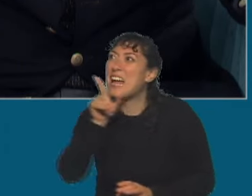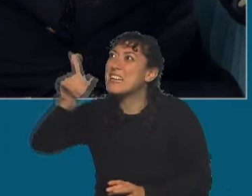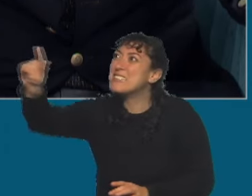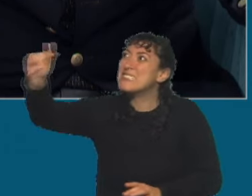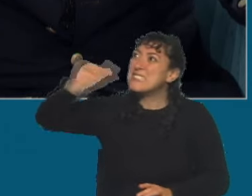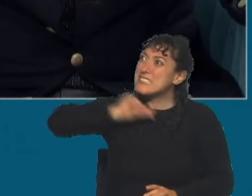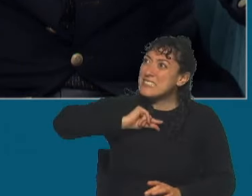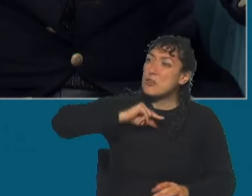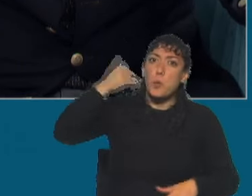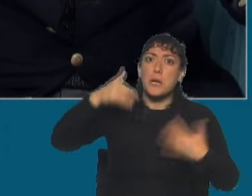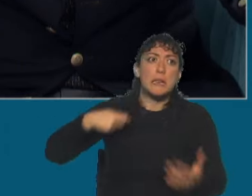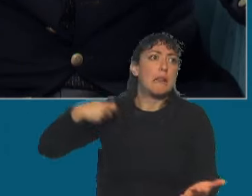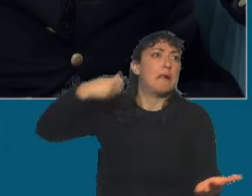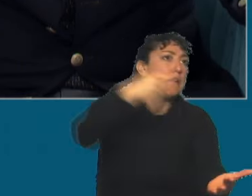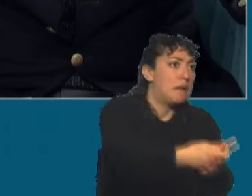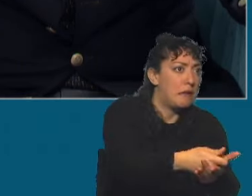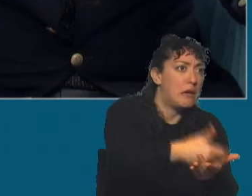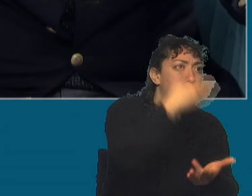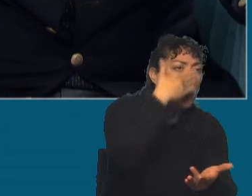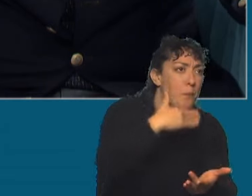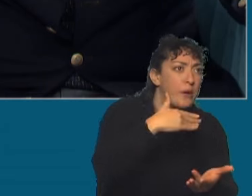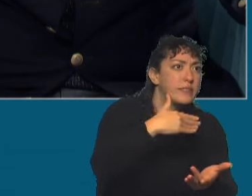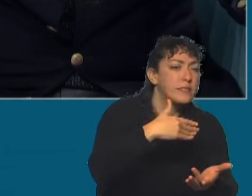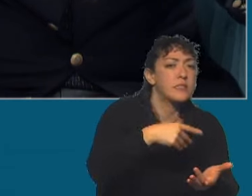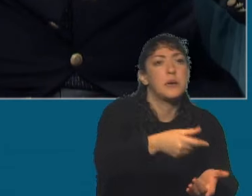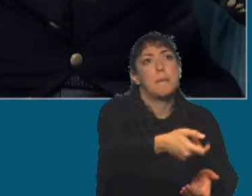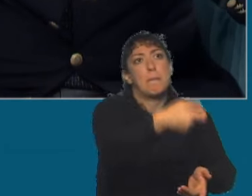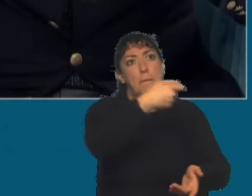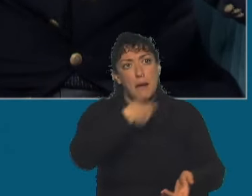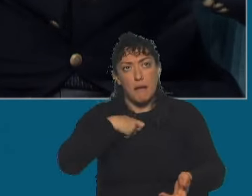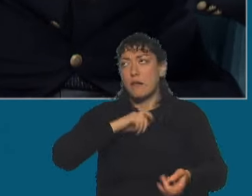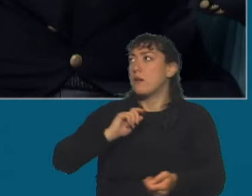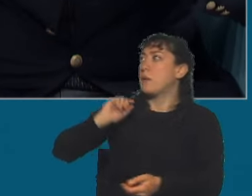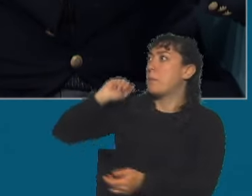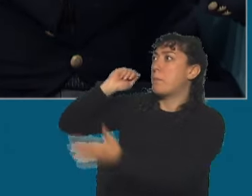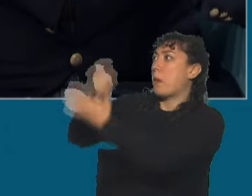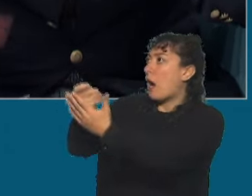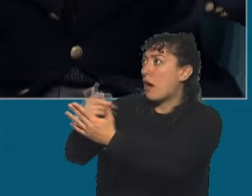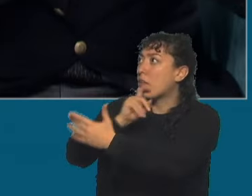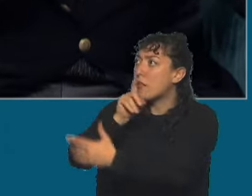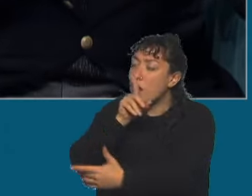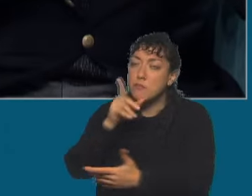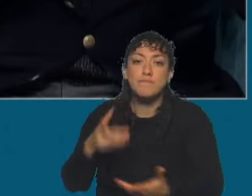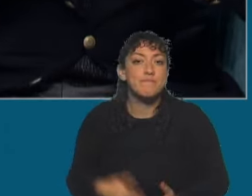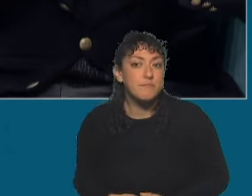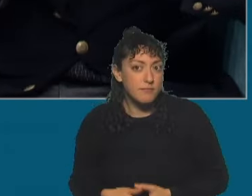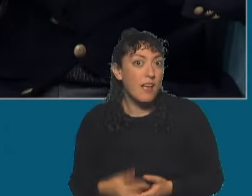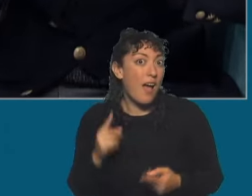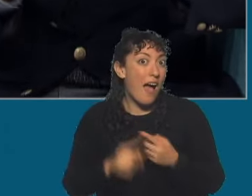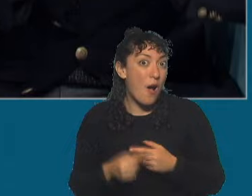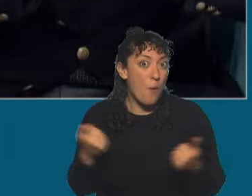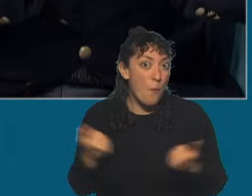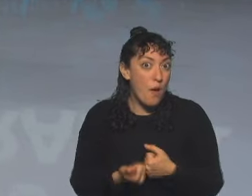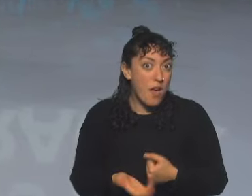ese compromiso urgente y después girarán ellos para después nosotros pagarles a ellos. Claro. Es decir, porque el acuerdo que se